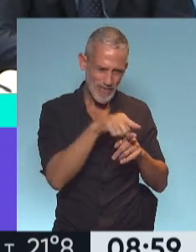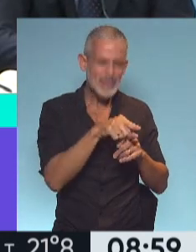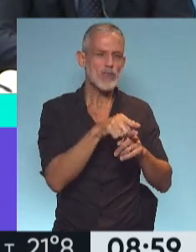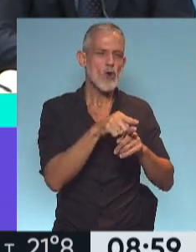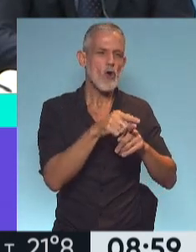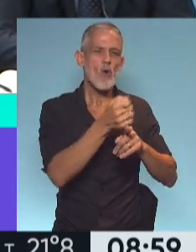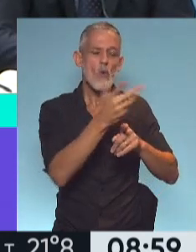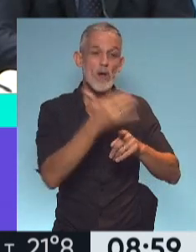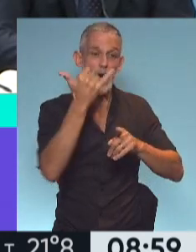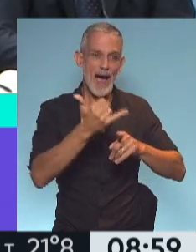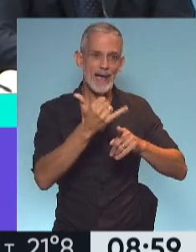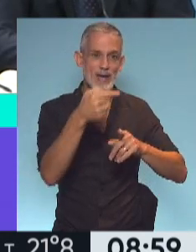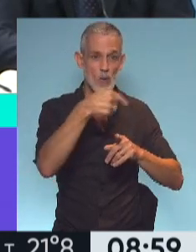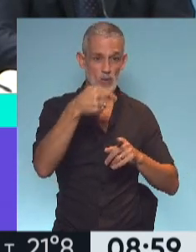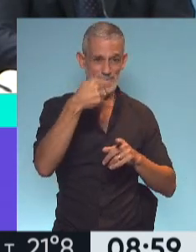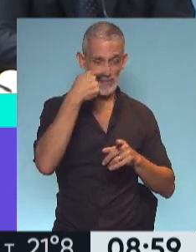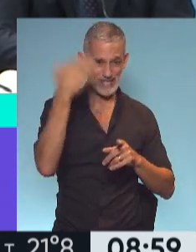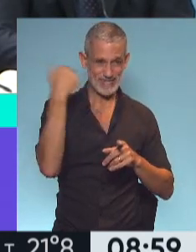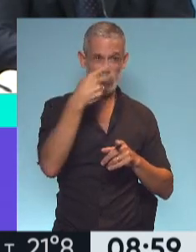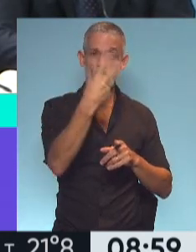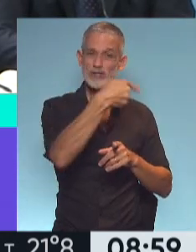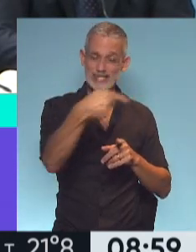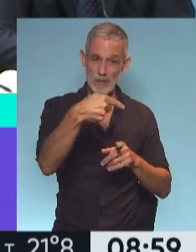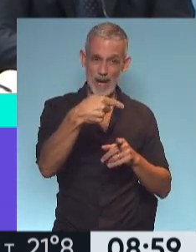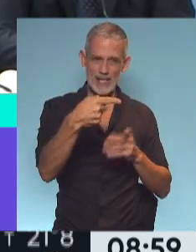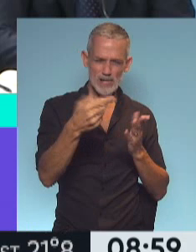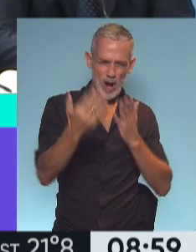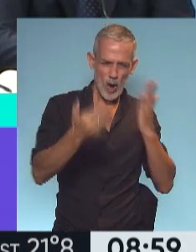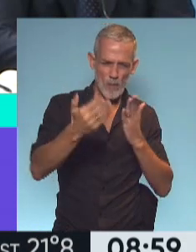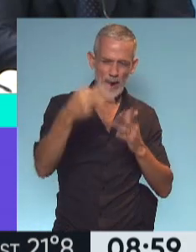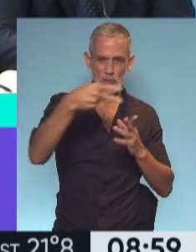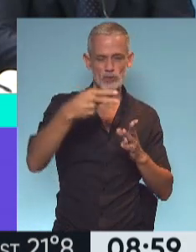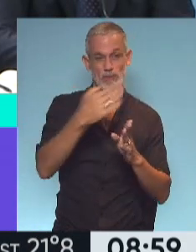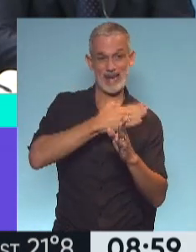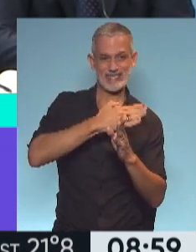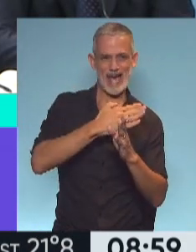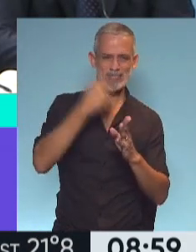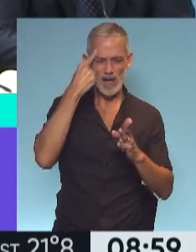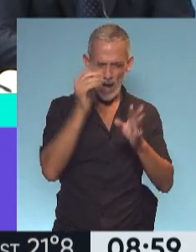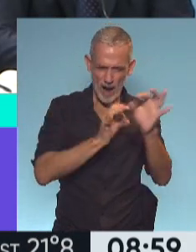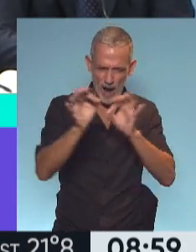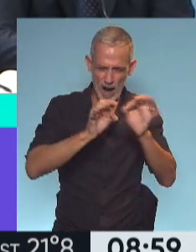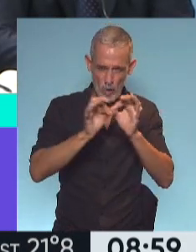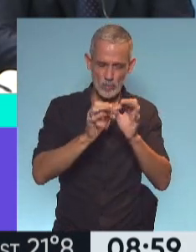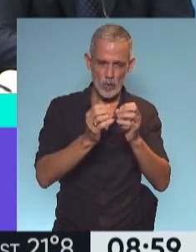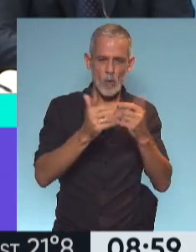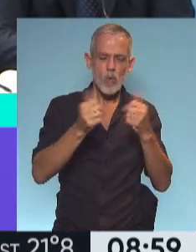los casos que tuvimos en las últimas 2 semanas comparados con los casos en las 2 semanas anteriores, que nos da una idea de la velocidad de